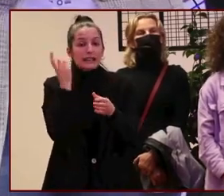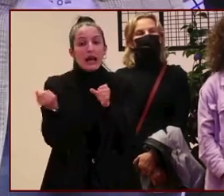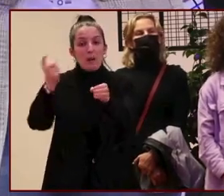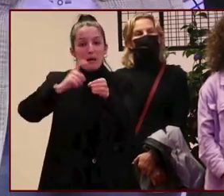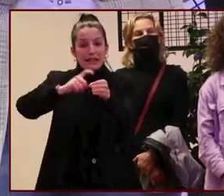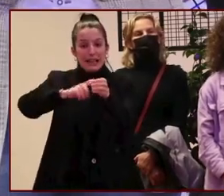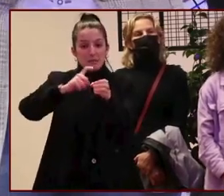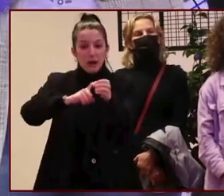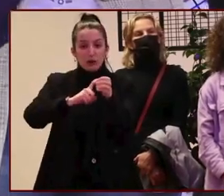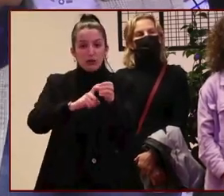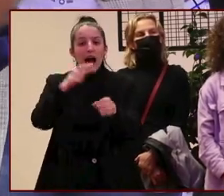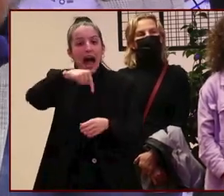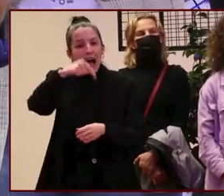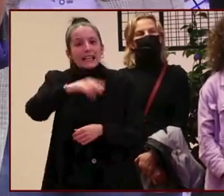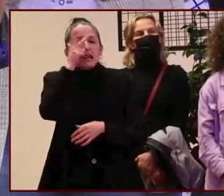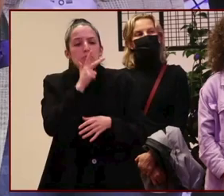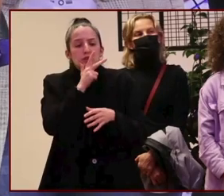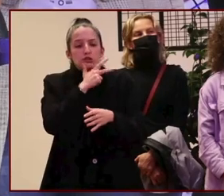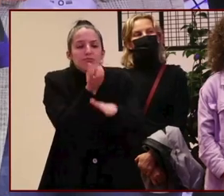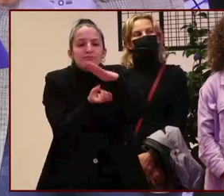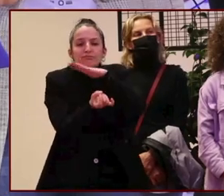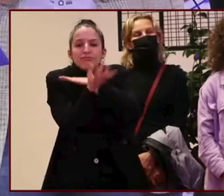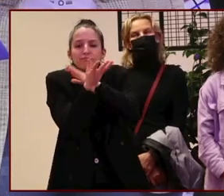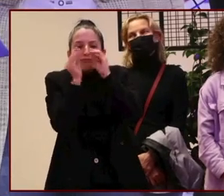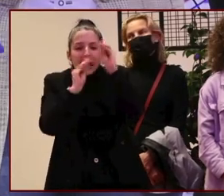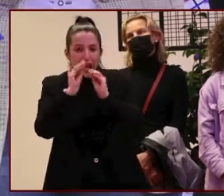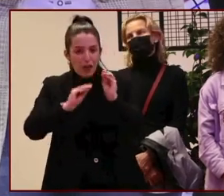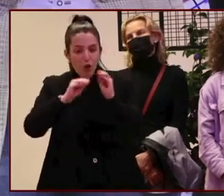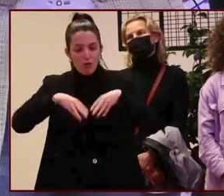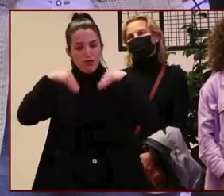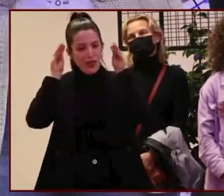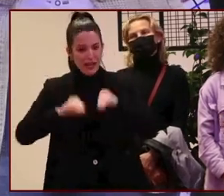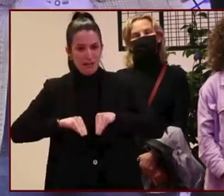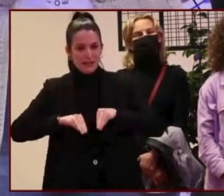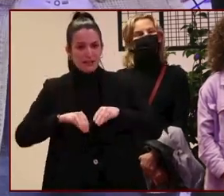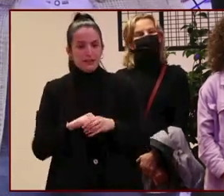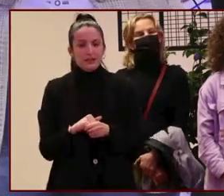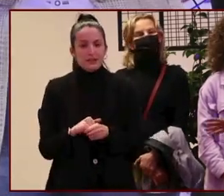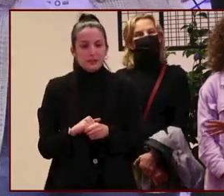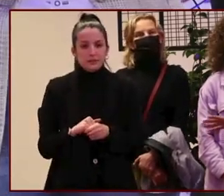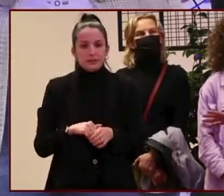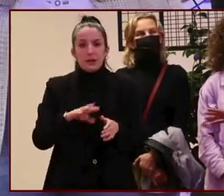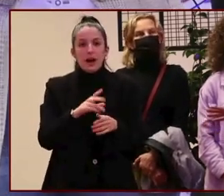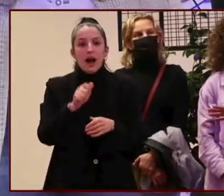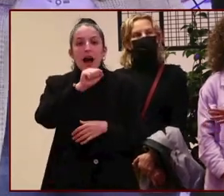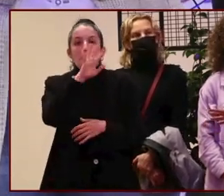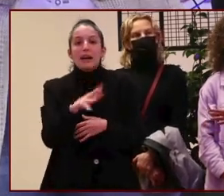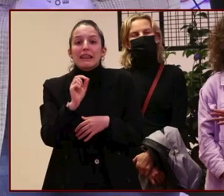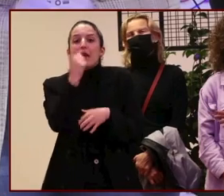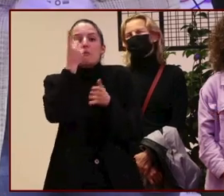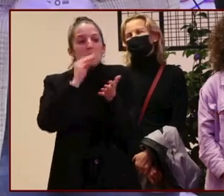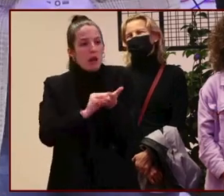en vigo la construcción de esta manta calqueira diría que la primera vez que intervengan en